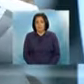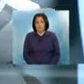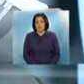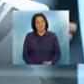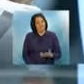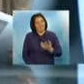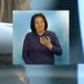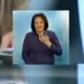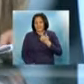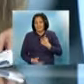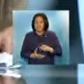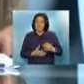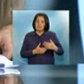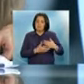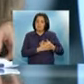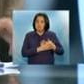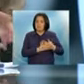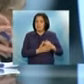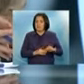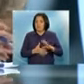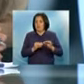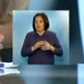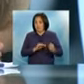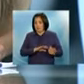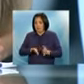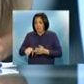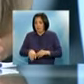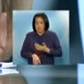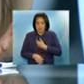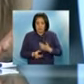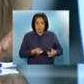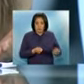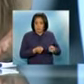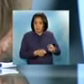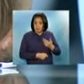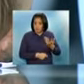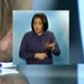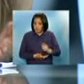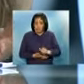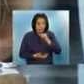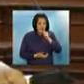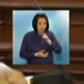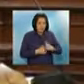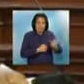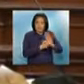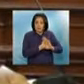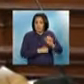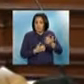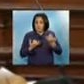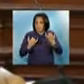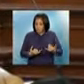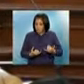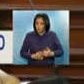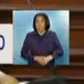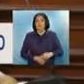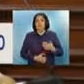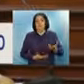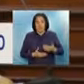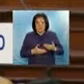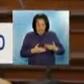Una romántica historia, sin duda. Y el gobierno de Pedro Pablo Kuczynski toma medidas contra la inseguridad ciudadana y hoy se decretó